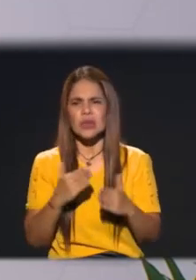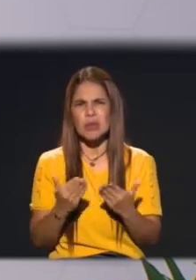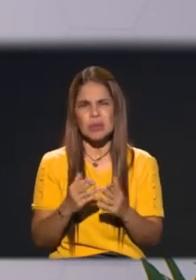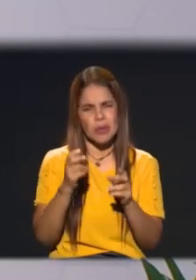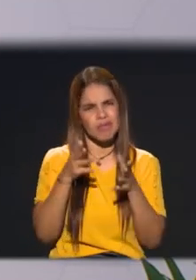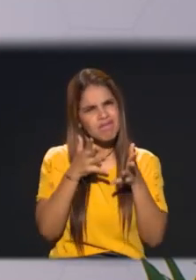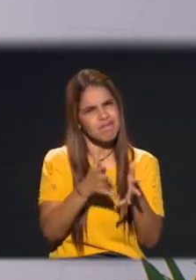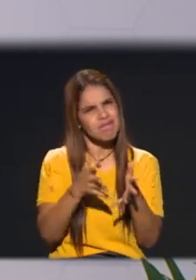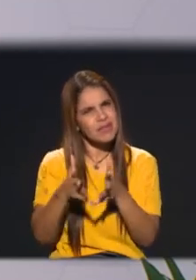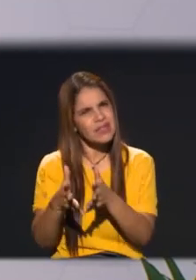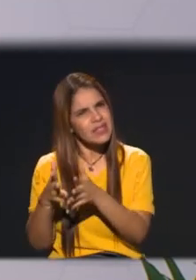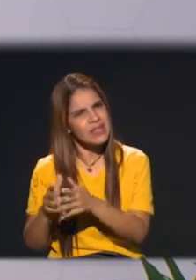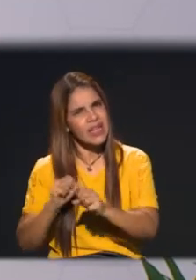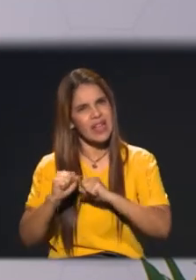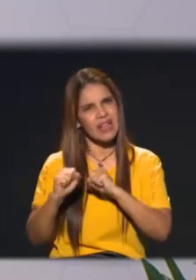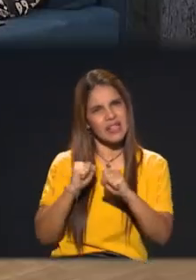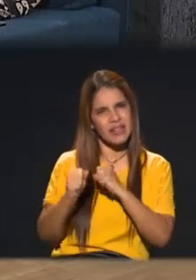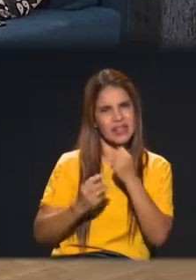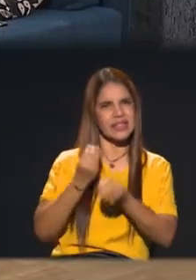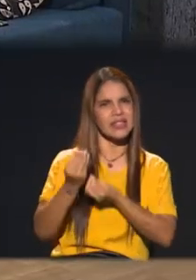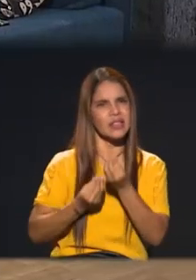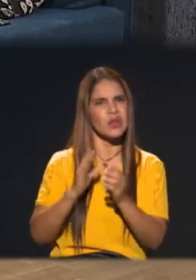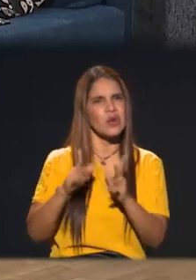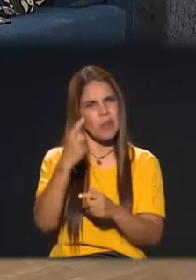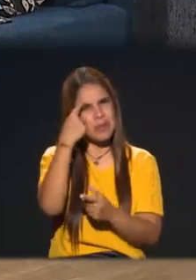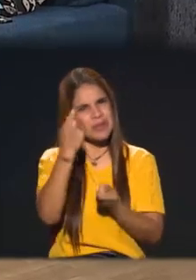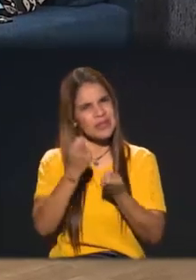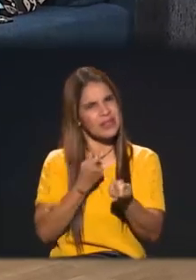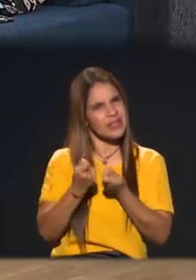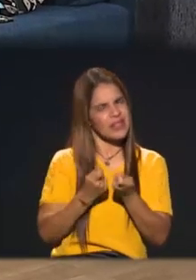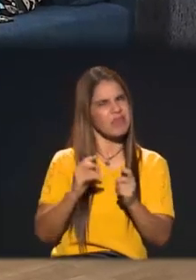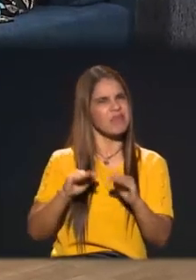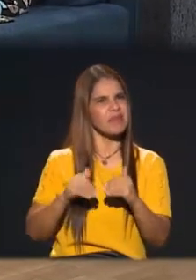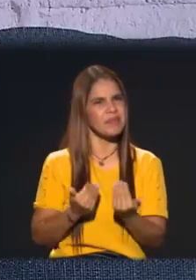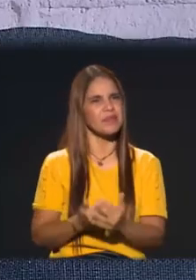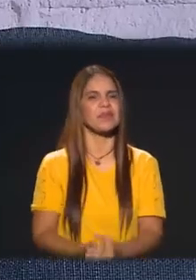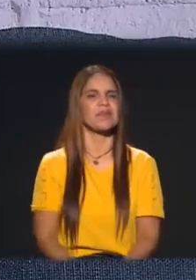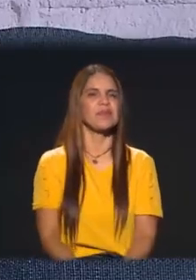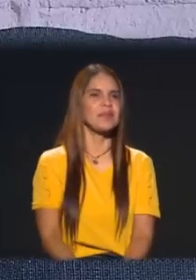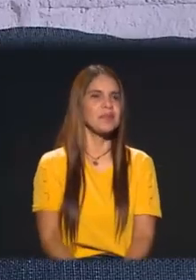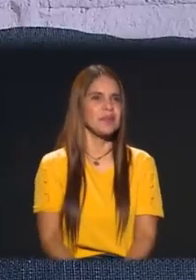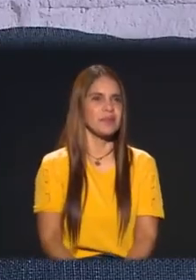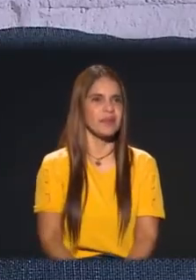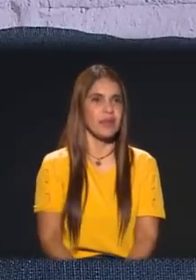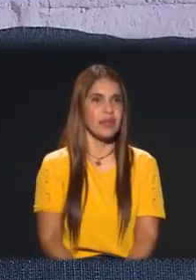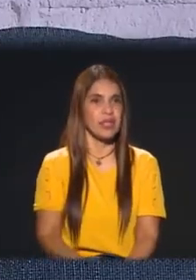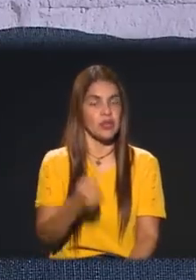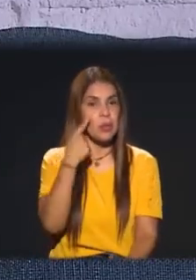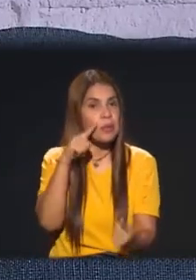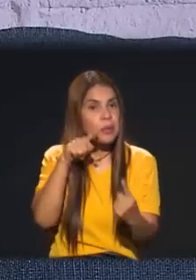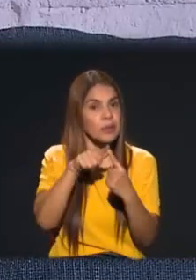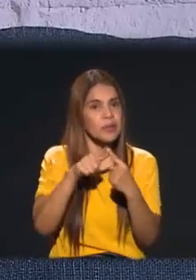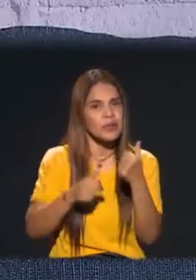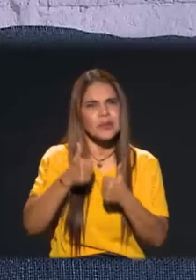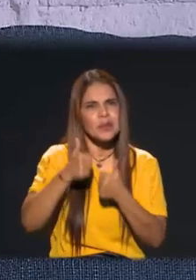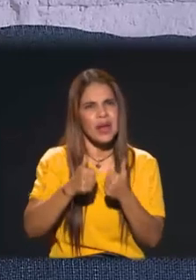el conocimiento, con las actividades que deben desarrollar. ¿Cuáles han sido esos retos? Bueno, voy a decir el reto con una